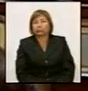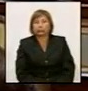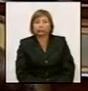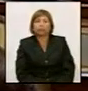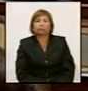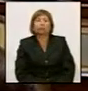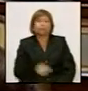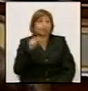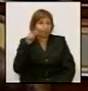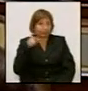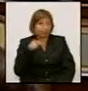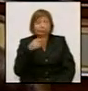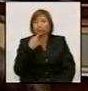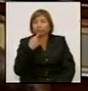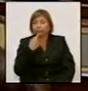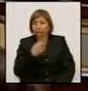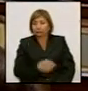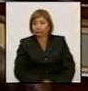Esta vez